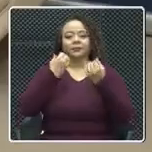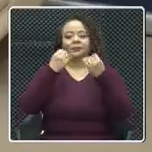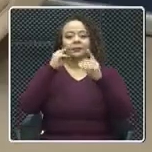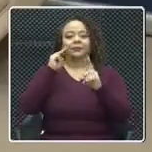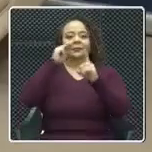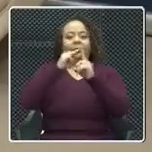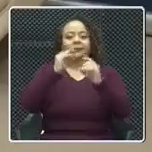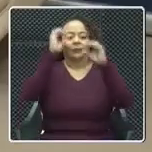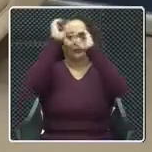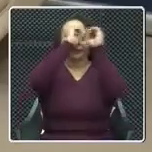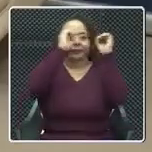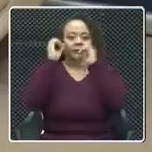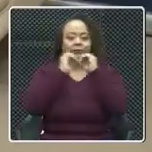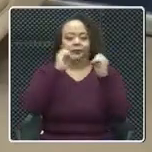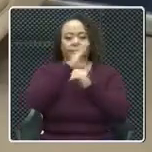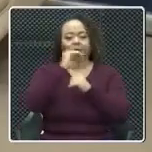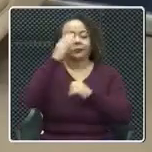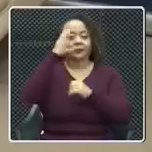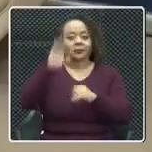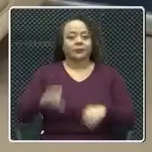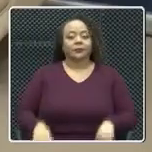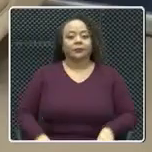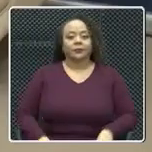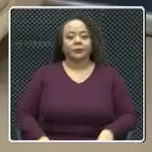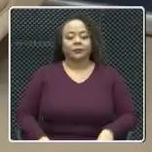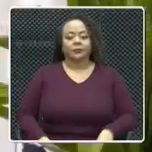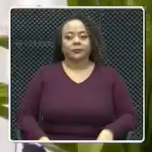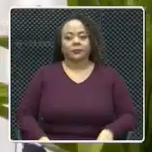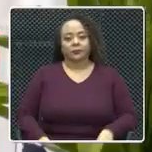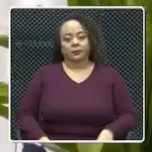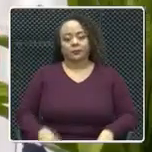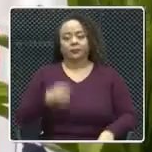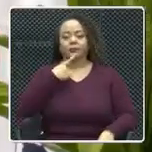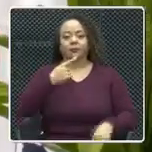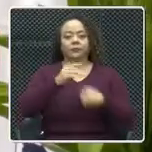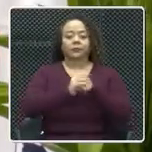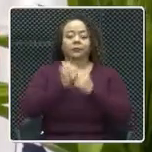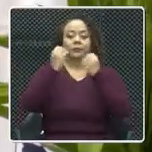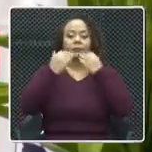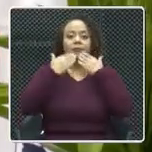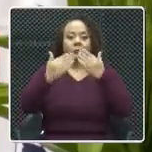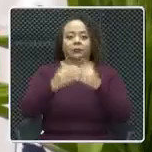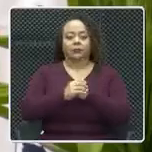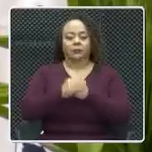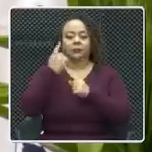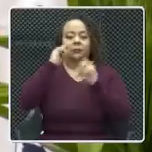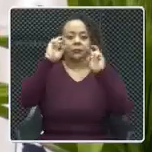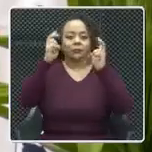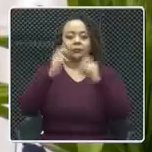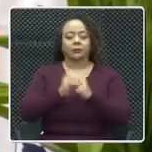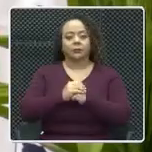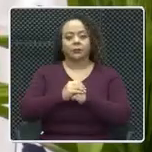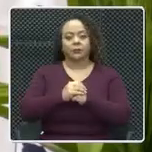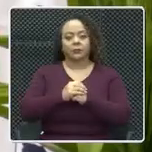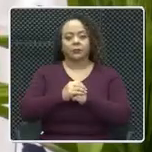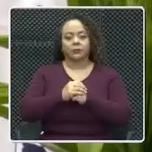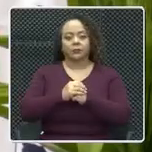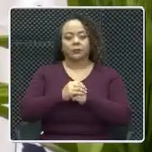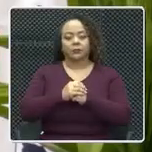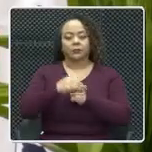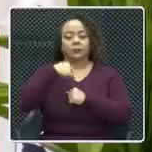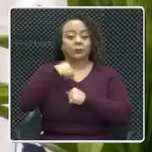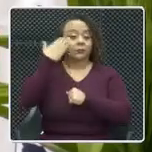Zoom y en el Facebook. Nos dice, bueno, muchísimas gracias por el tema.